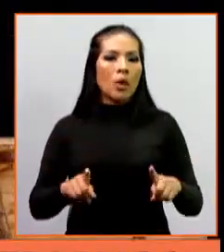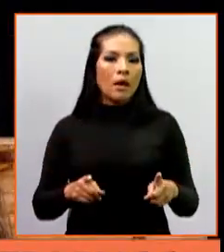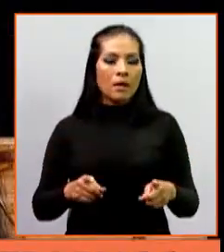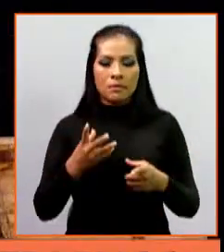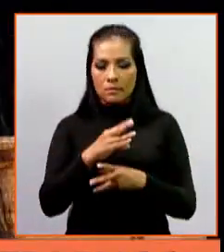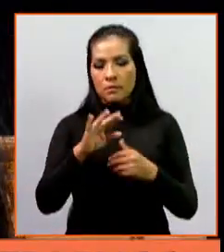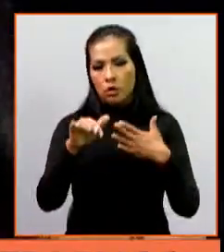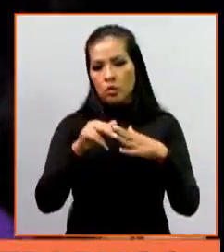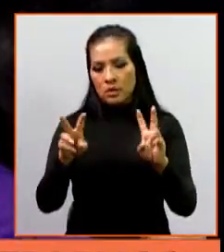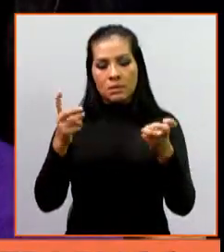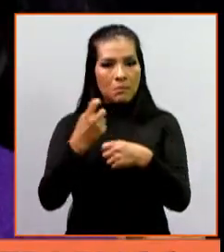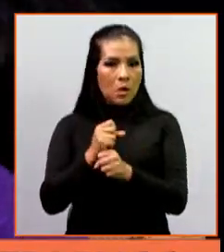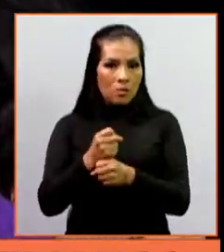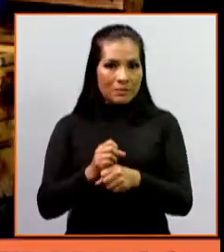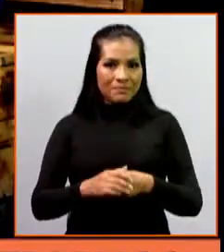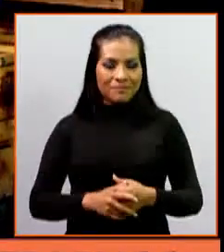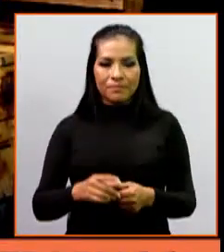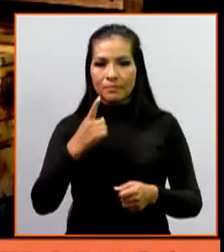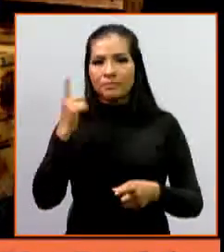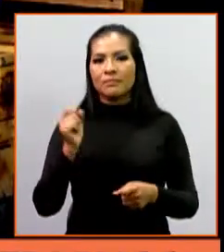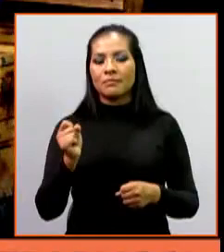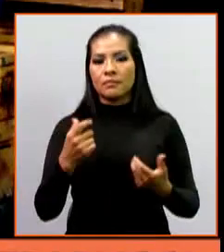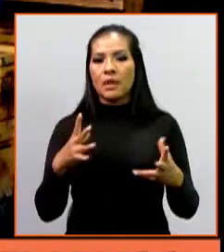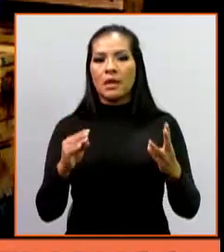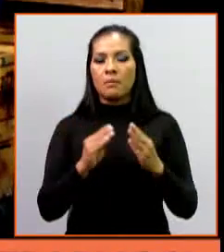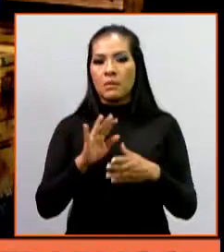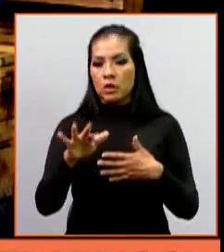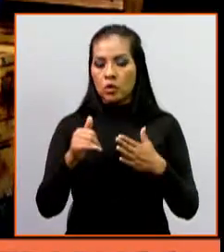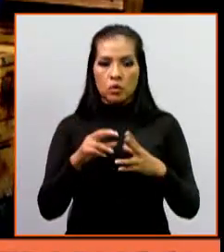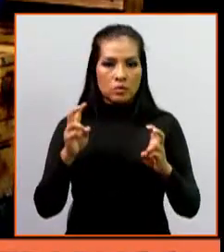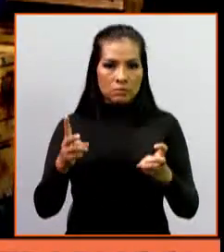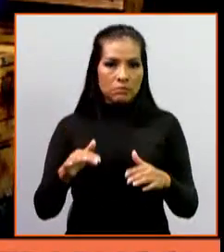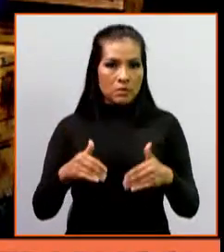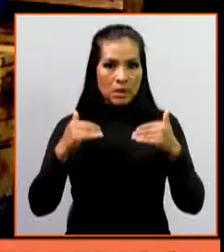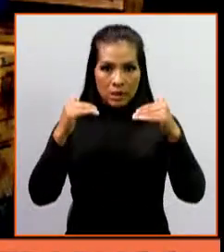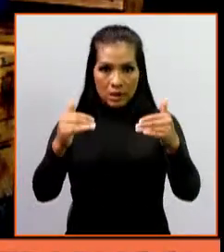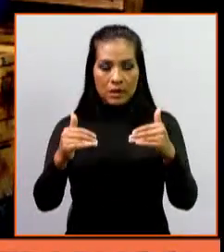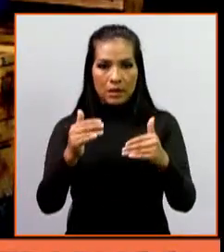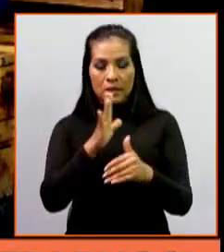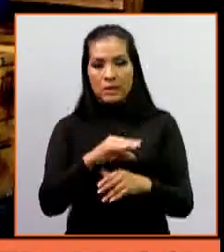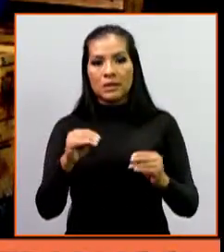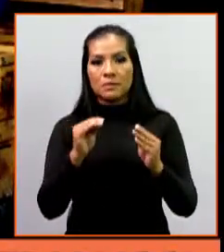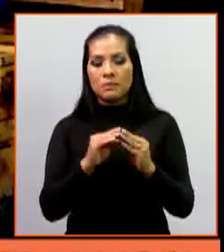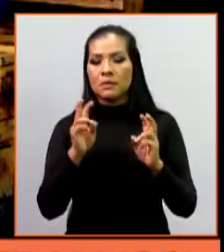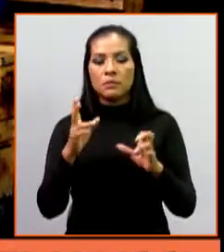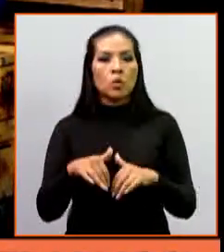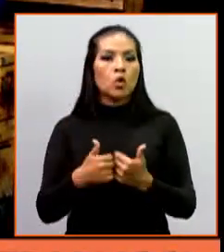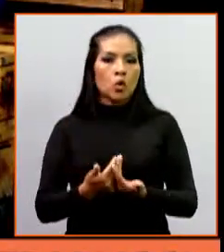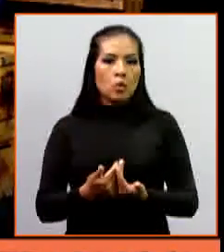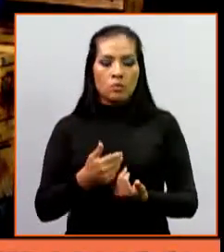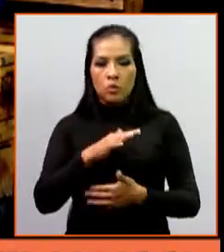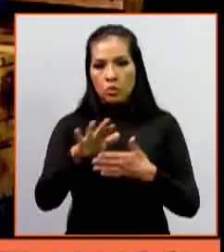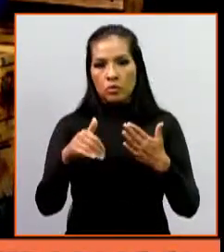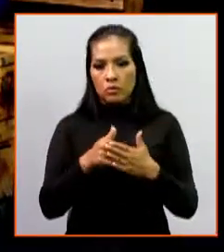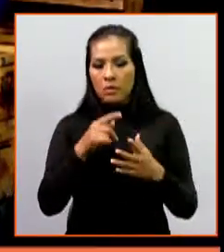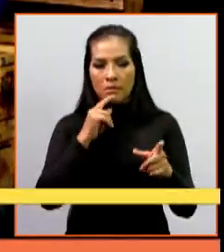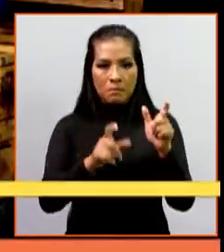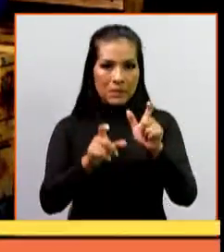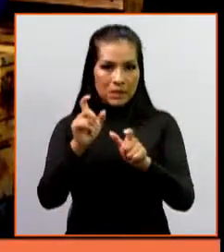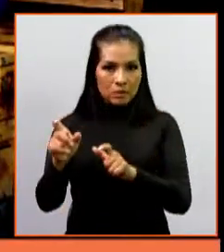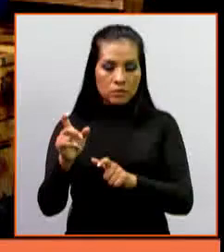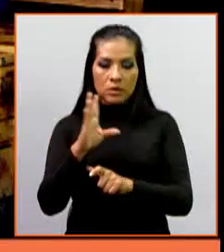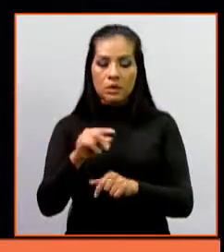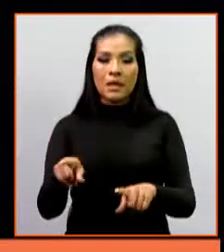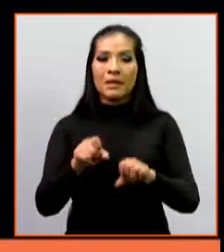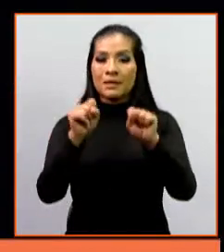supuesto de la obra. Bueno, para comodidad de las personas que trabajan y demás, hemos optado por hacer el taller el fin de semana, ¿no? El